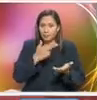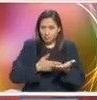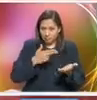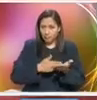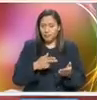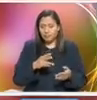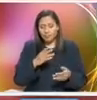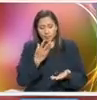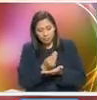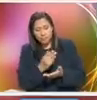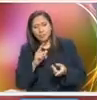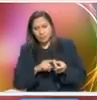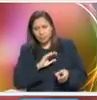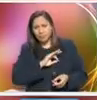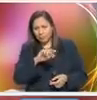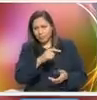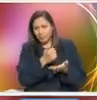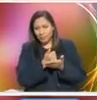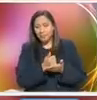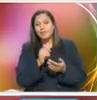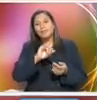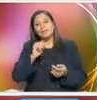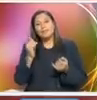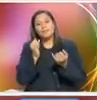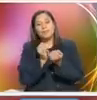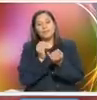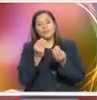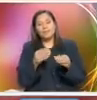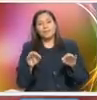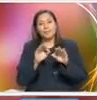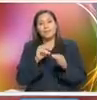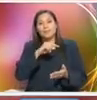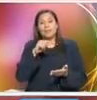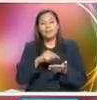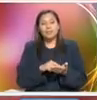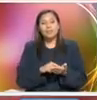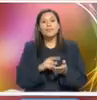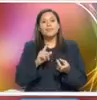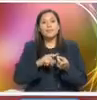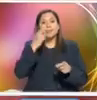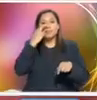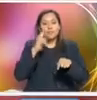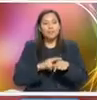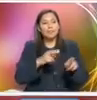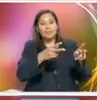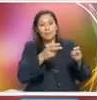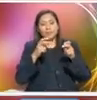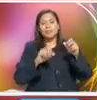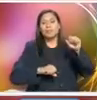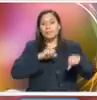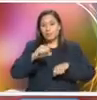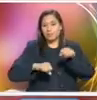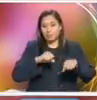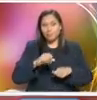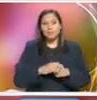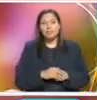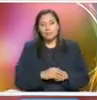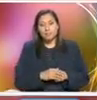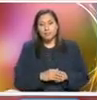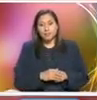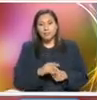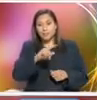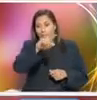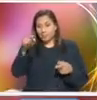talleres, y la otra son, muy relevante, lugares en donde ha habido asaltos comúnmente a bicicletas. Entonces, entre